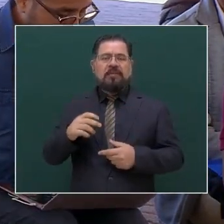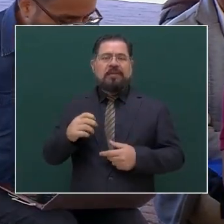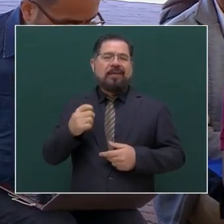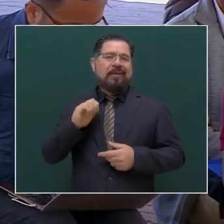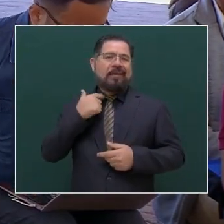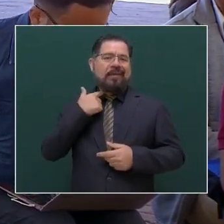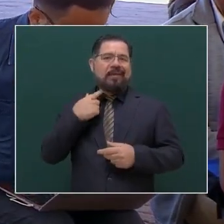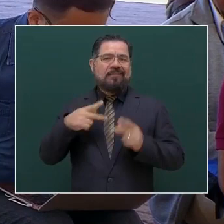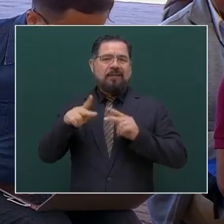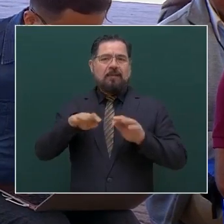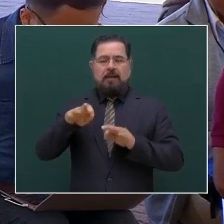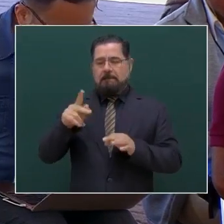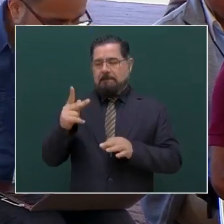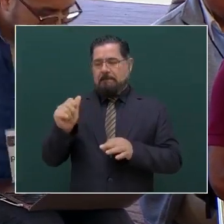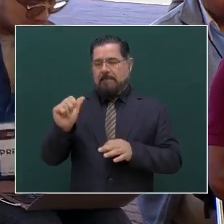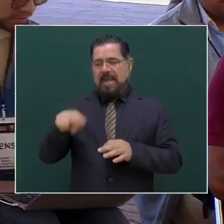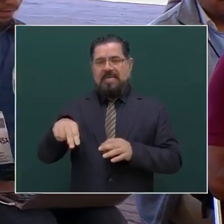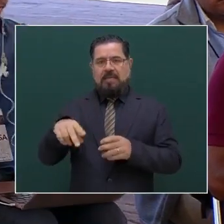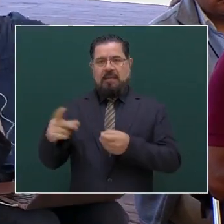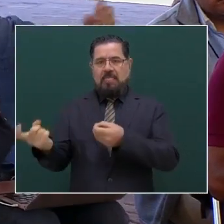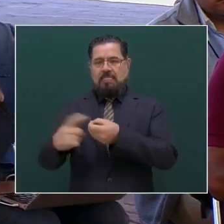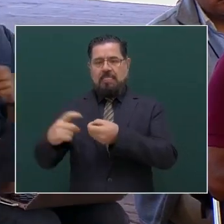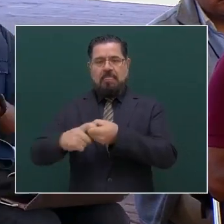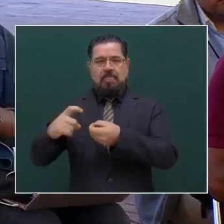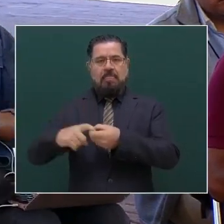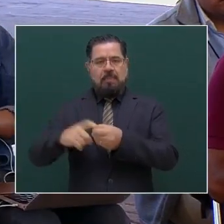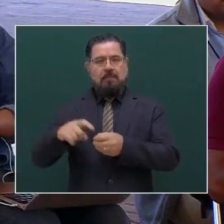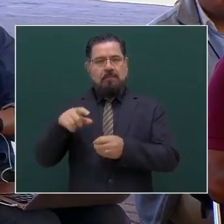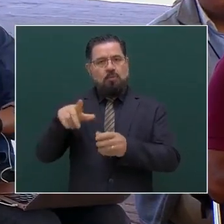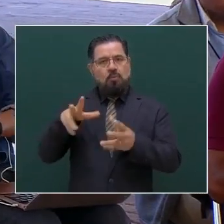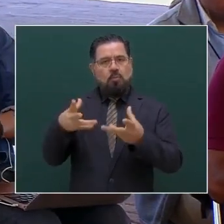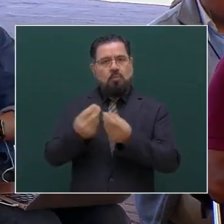limpia, presidente, en muchas dependencias.